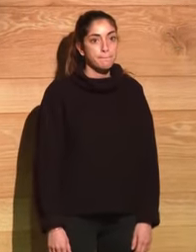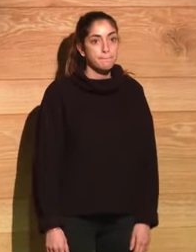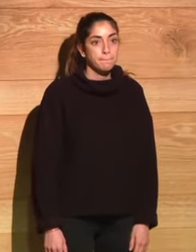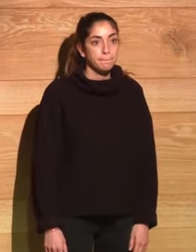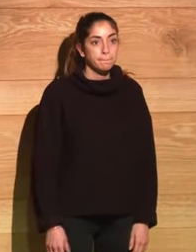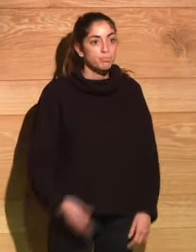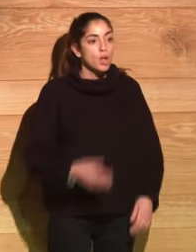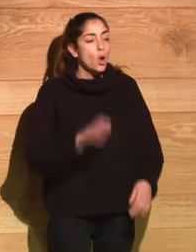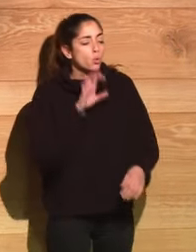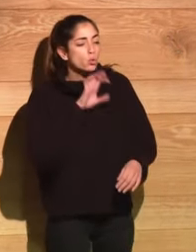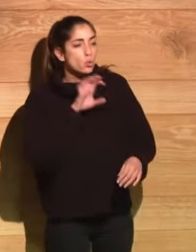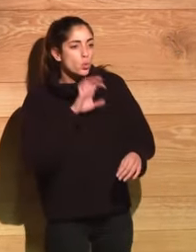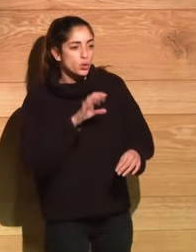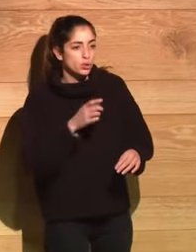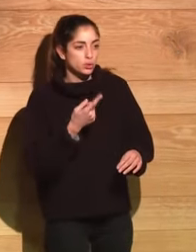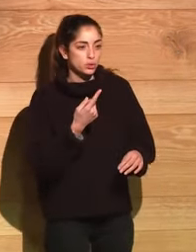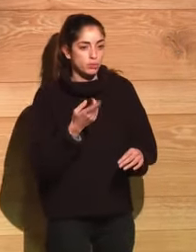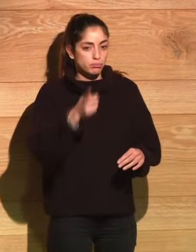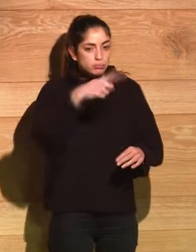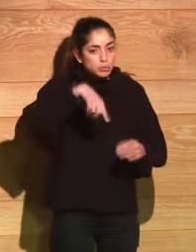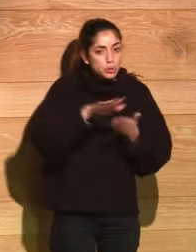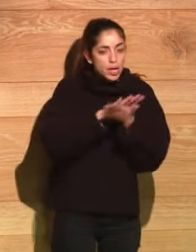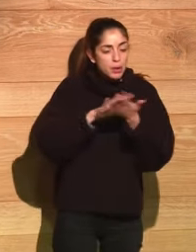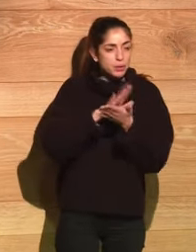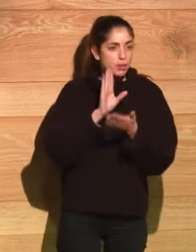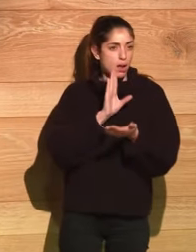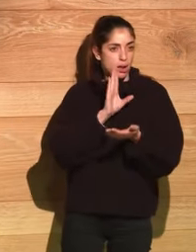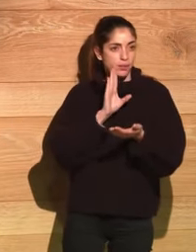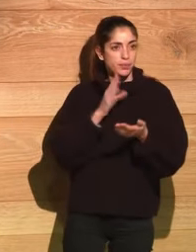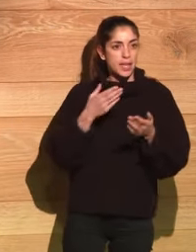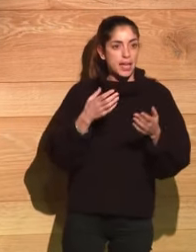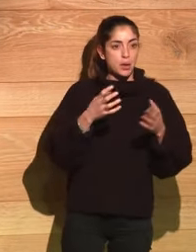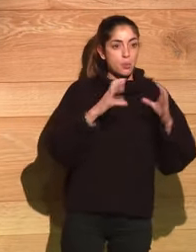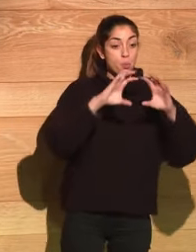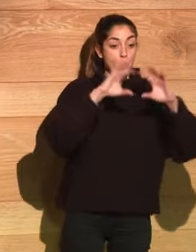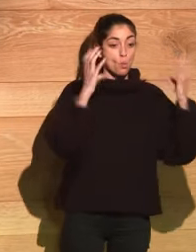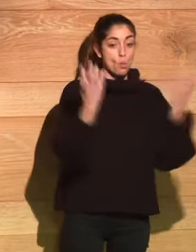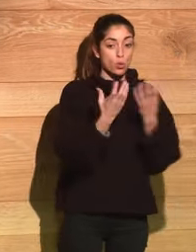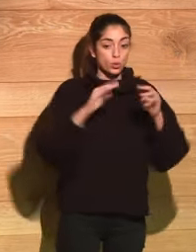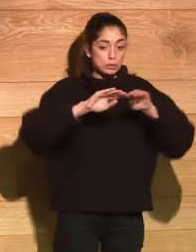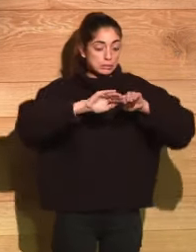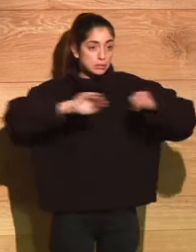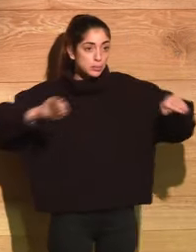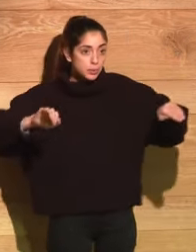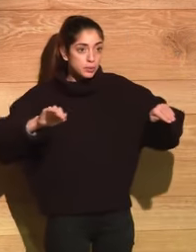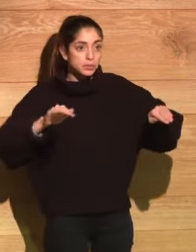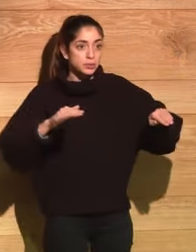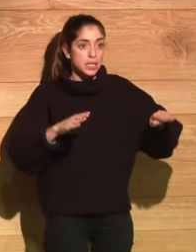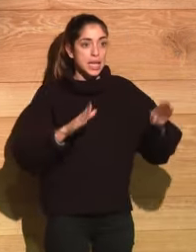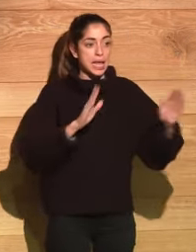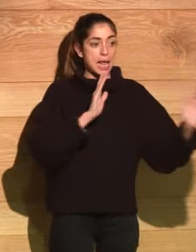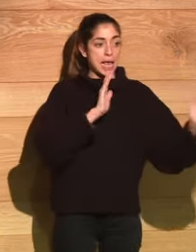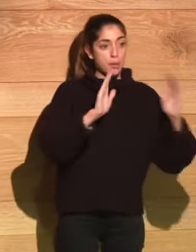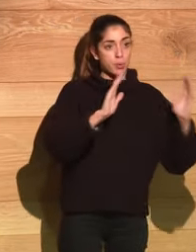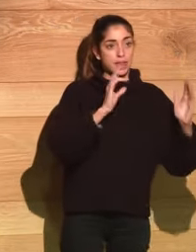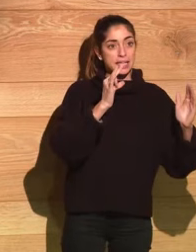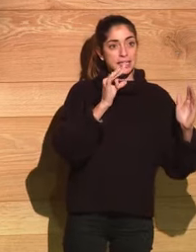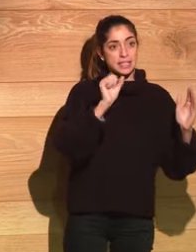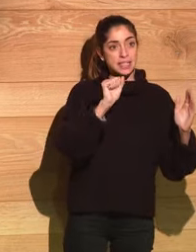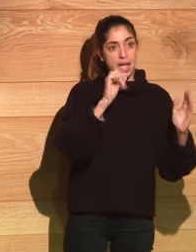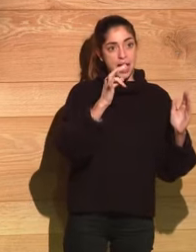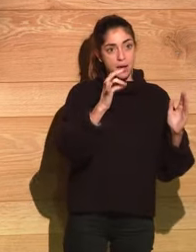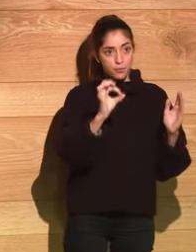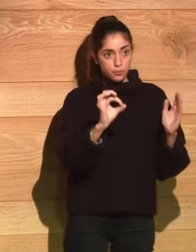Es curioso lo que hablabais antes de la separación de mundos, ¿no? Y cómo desde la época de Safo, o sea,